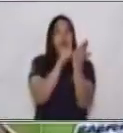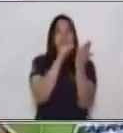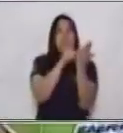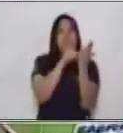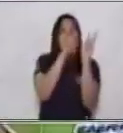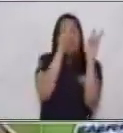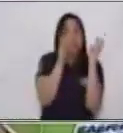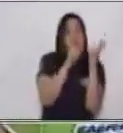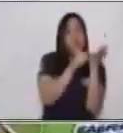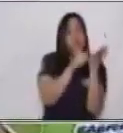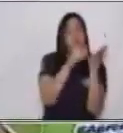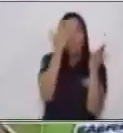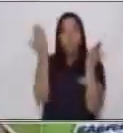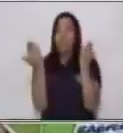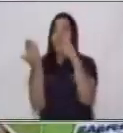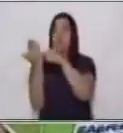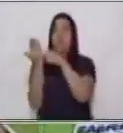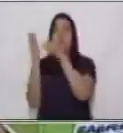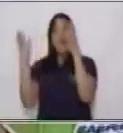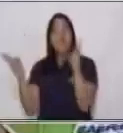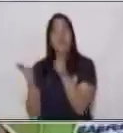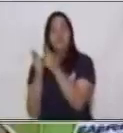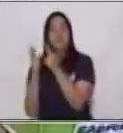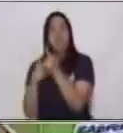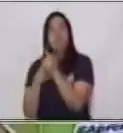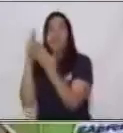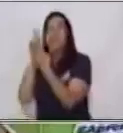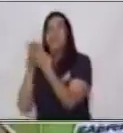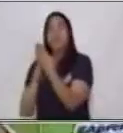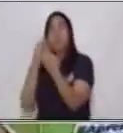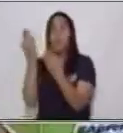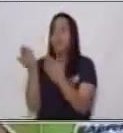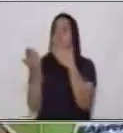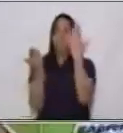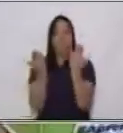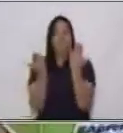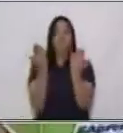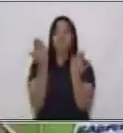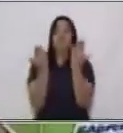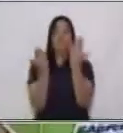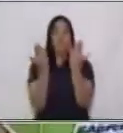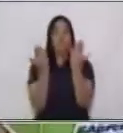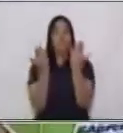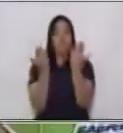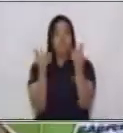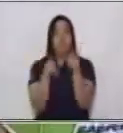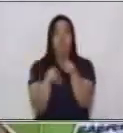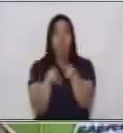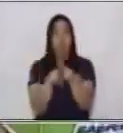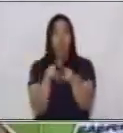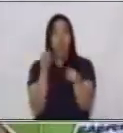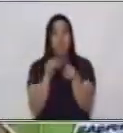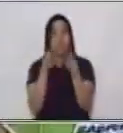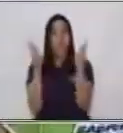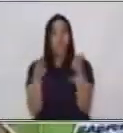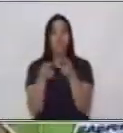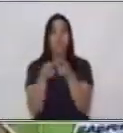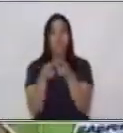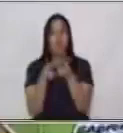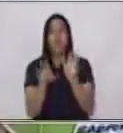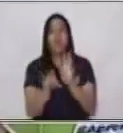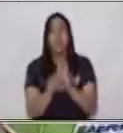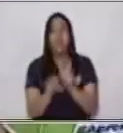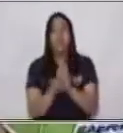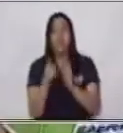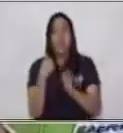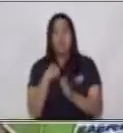transmite las ideas que el texto que leí expone. Y por último, si me doy cuenta que en alguna de estas partes